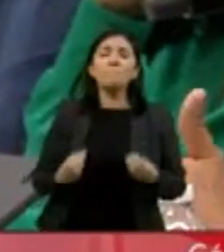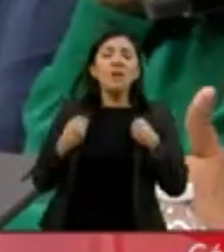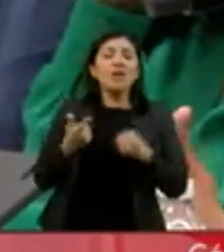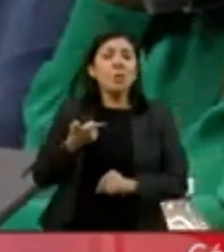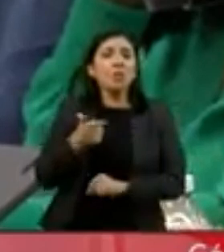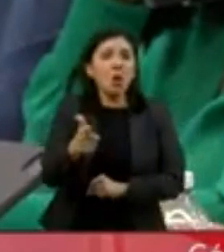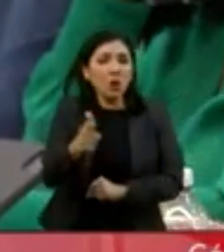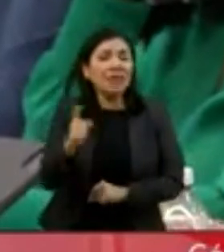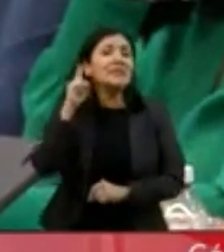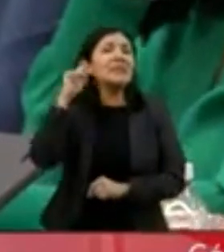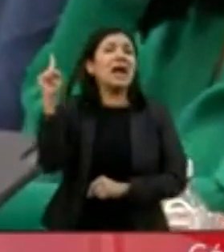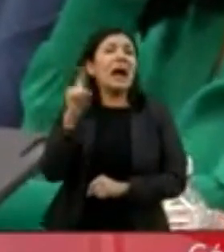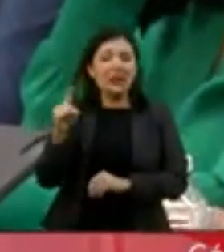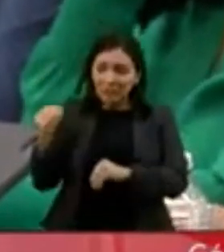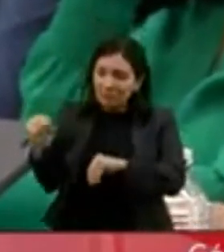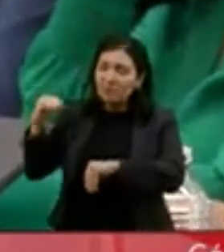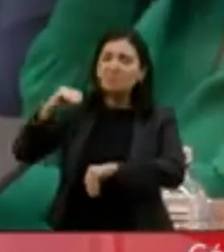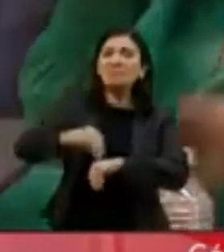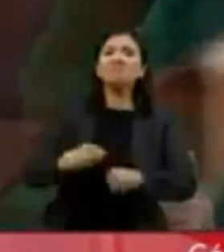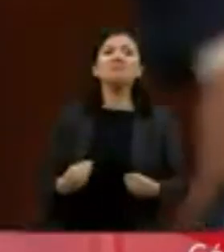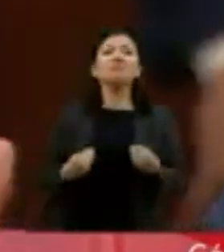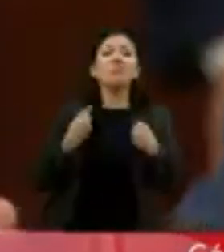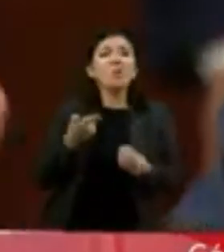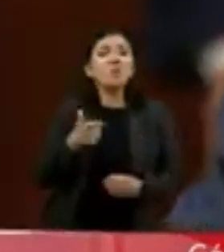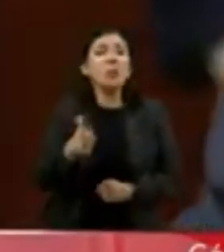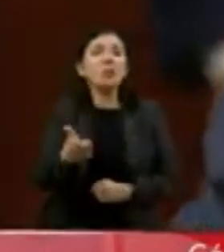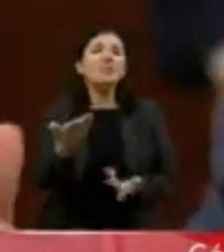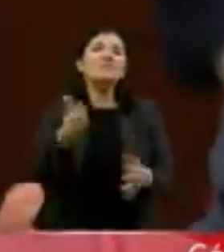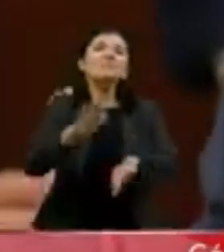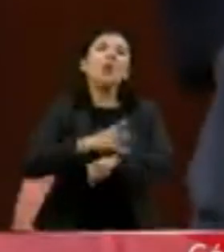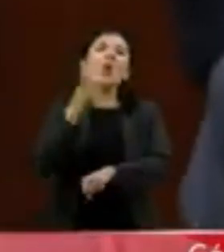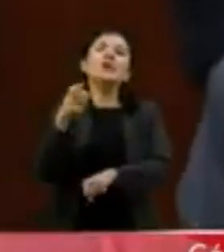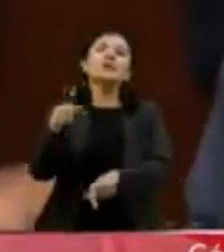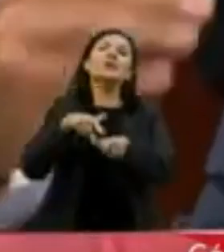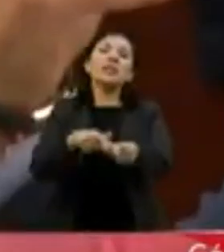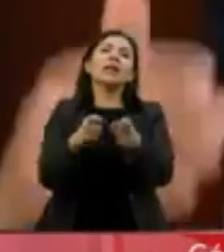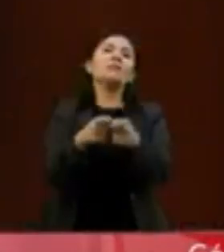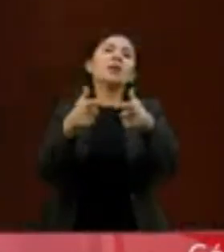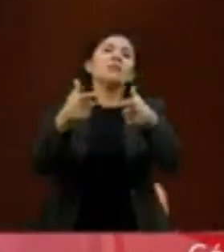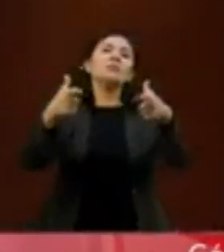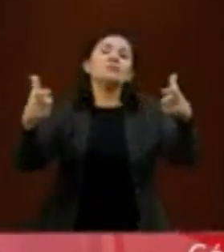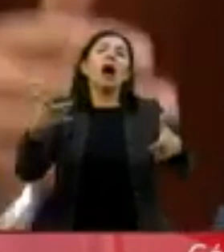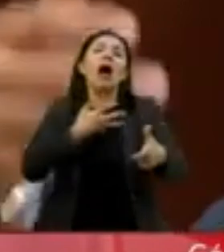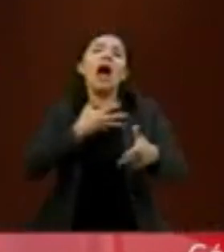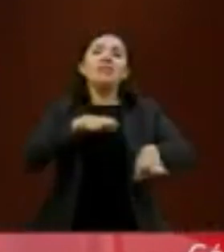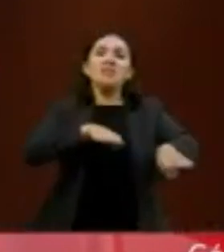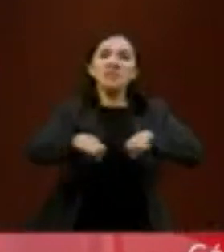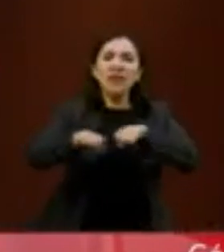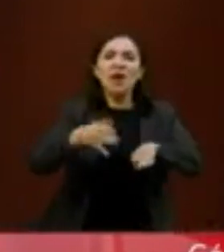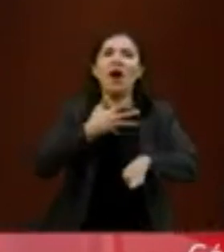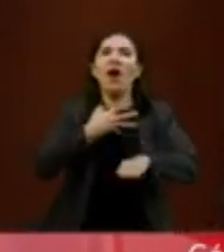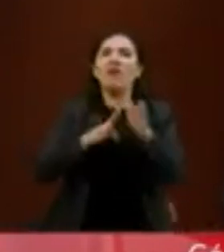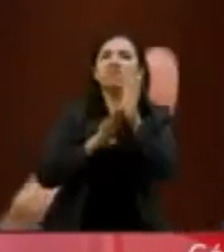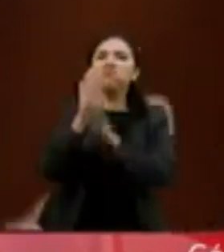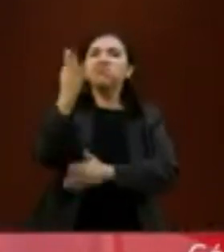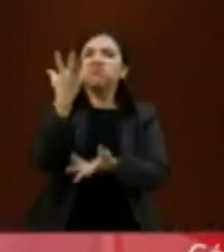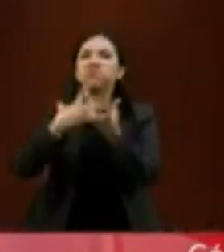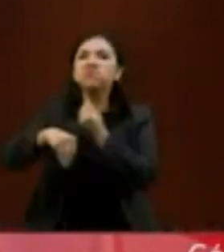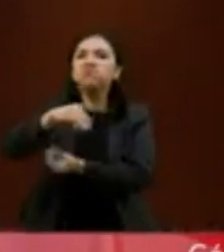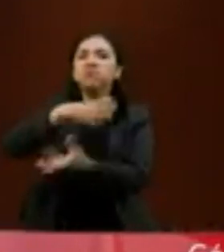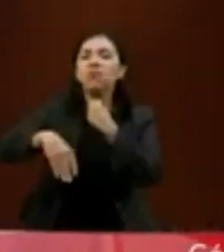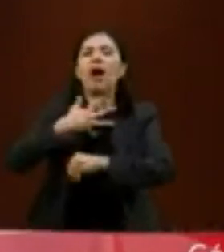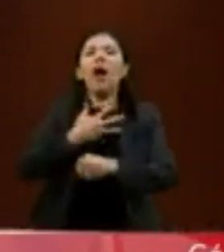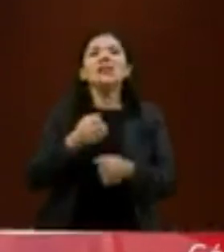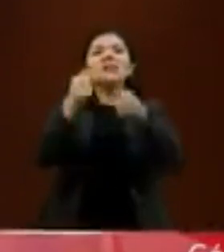muchísimos zacatecanos se van a vivir a Guanajuato y por eso crece porque se genera empleo crecimiento hay certeza